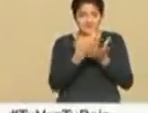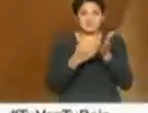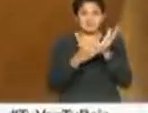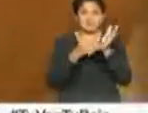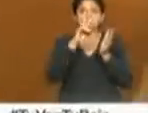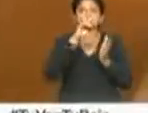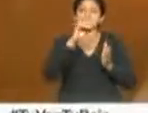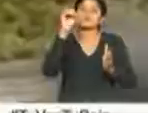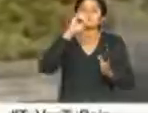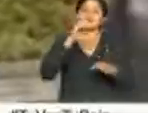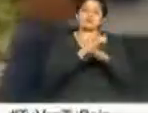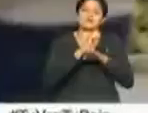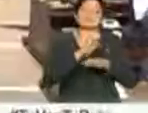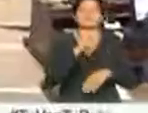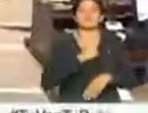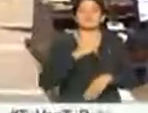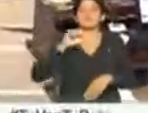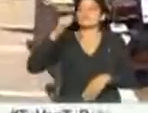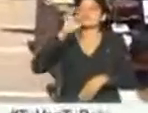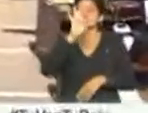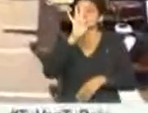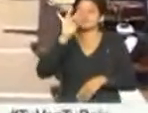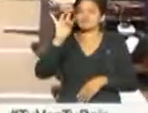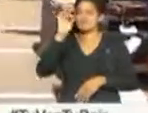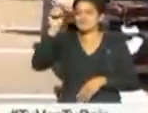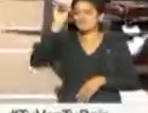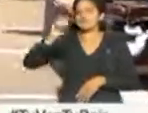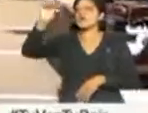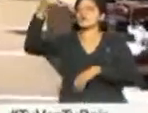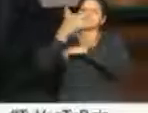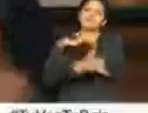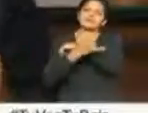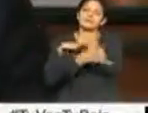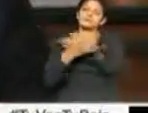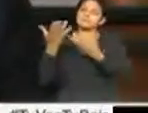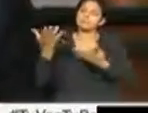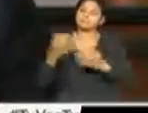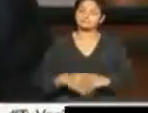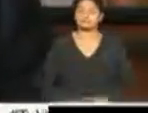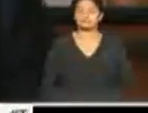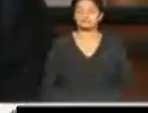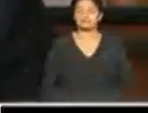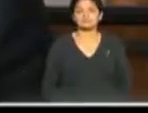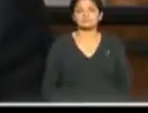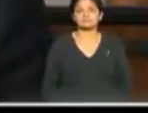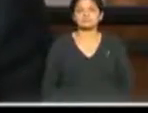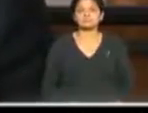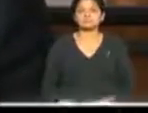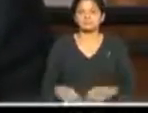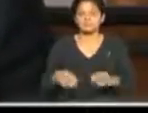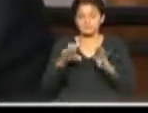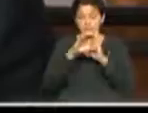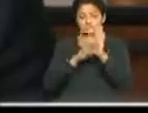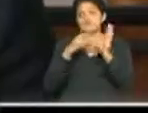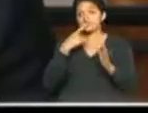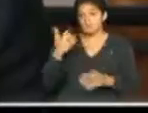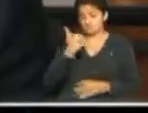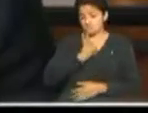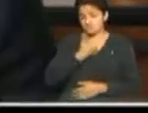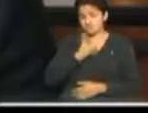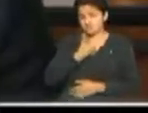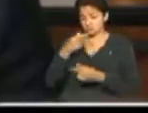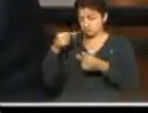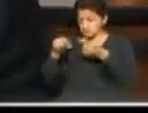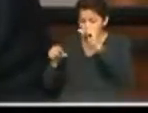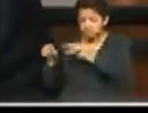hechas por ecuatorianos. El 98% son del extranjero. El investigador va a beneficiarse justamente